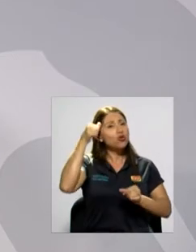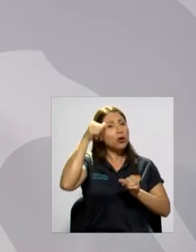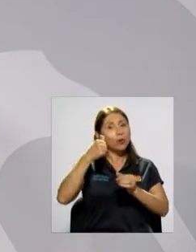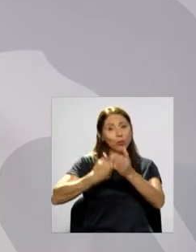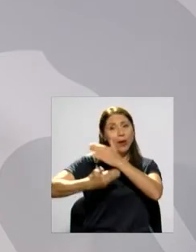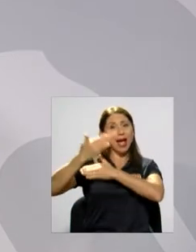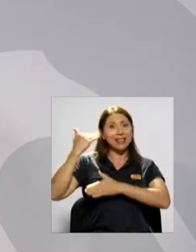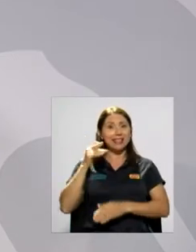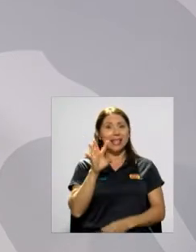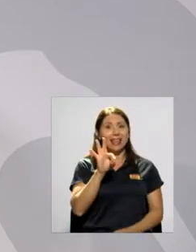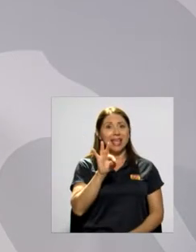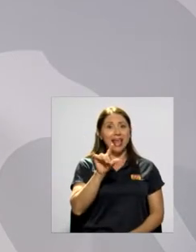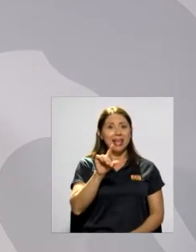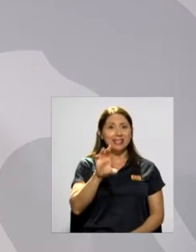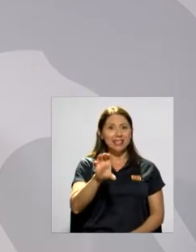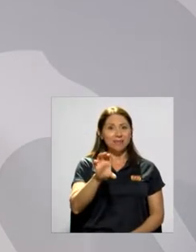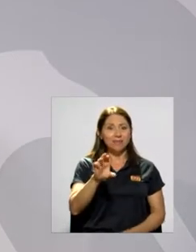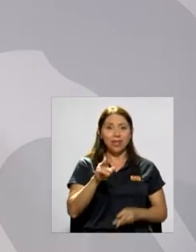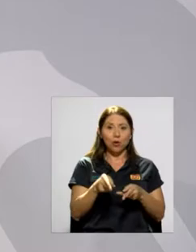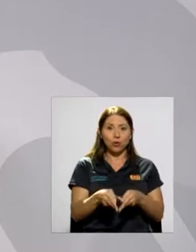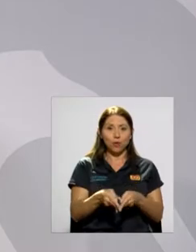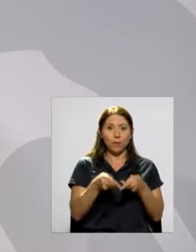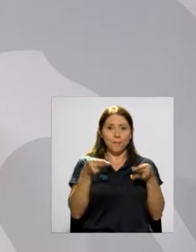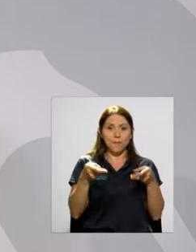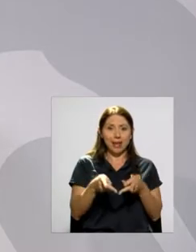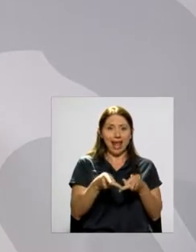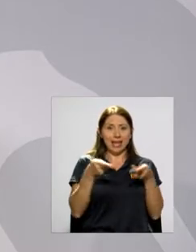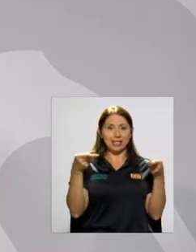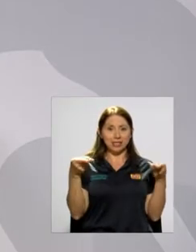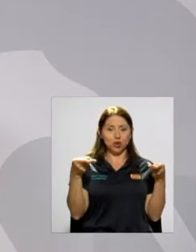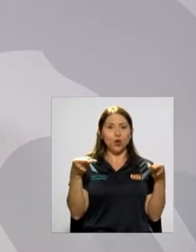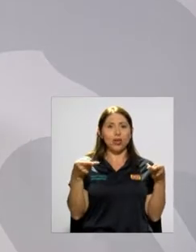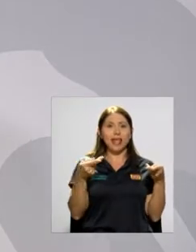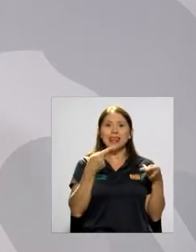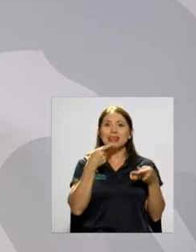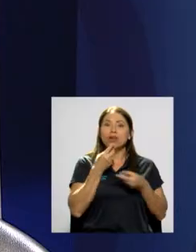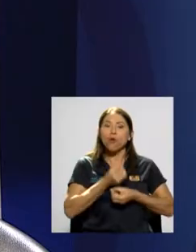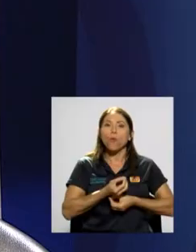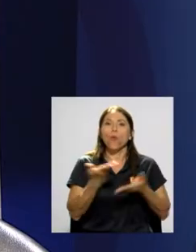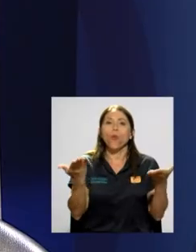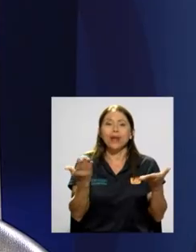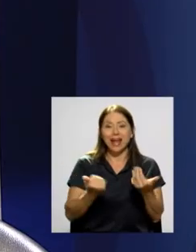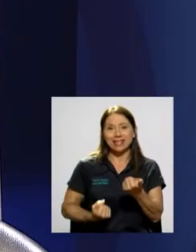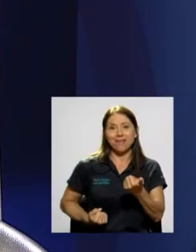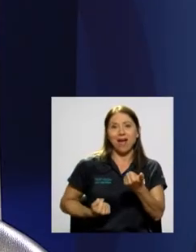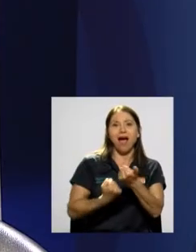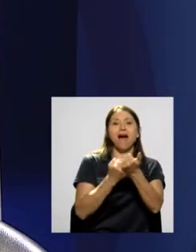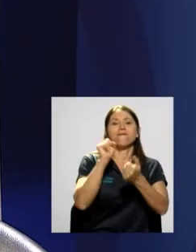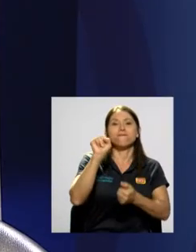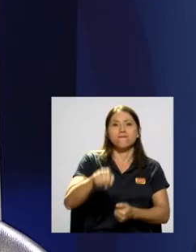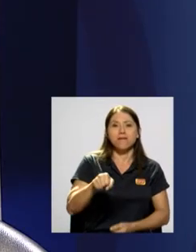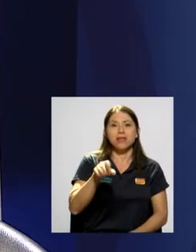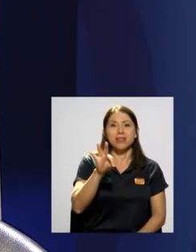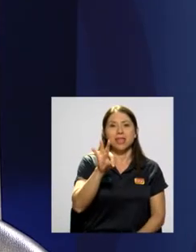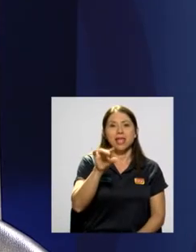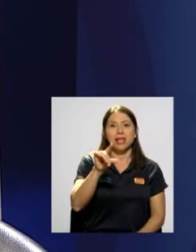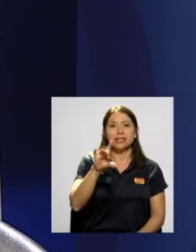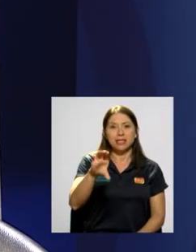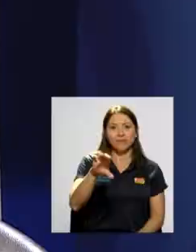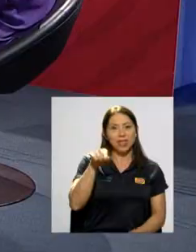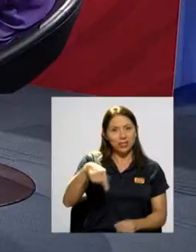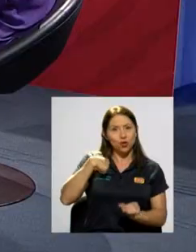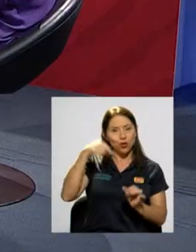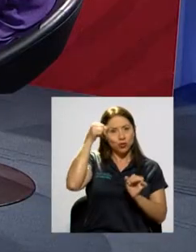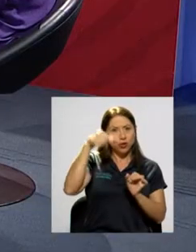Nación públicamente dijo que estaba a favor del TLC. Ese es como el antecedente que recuerdo. No sé si hay alguno